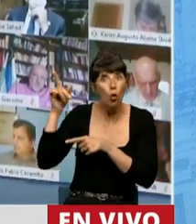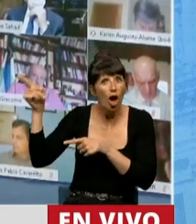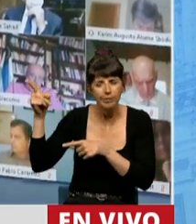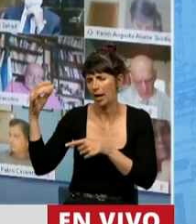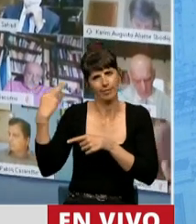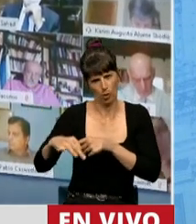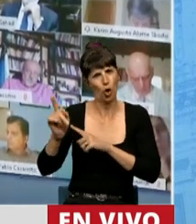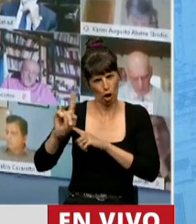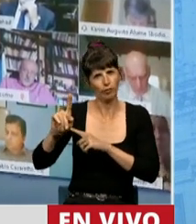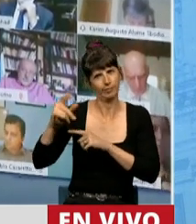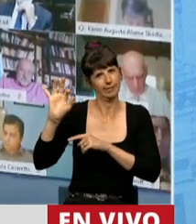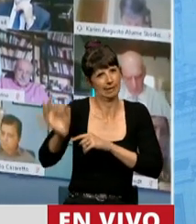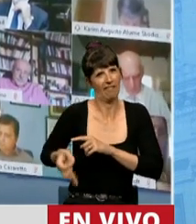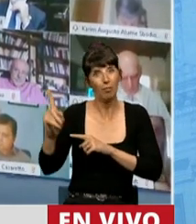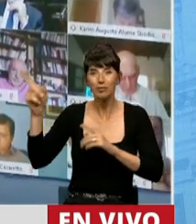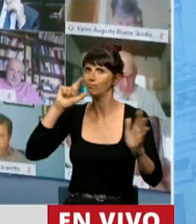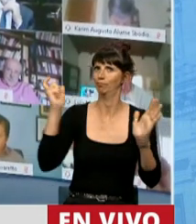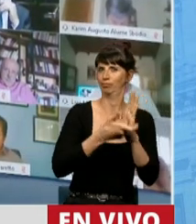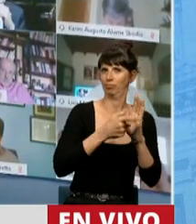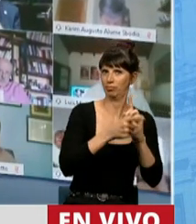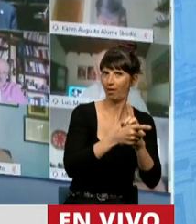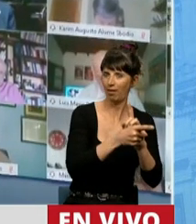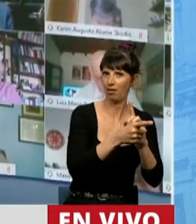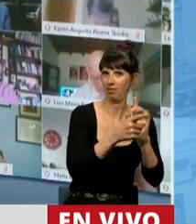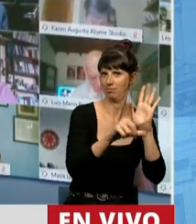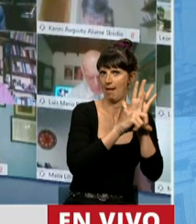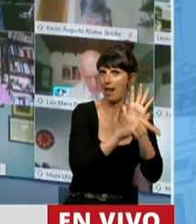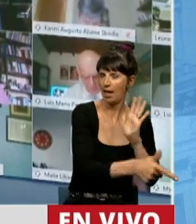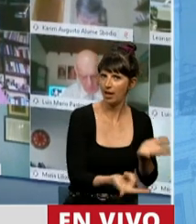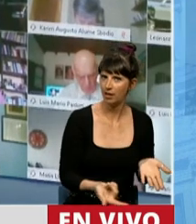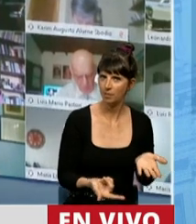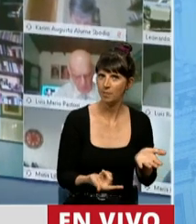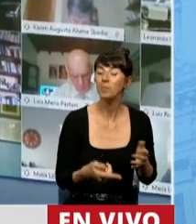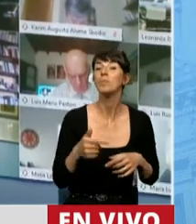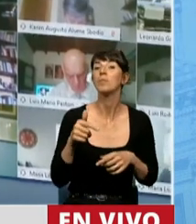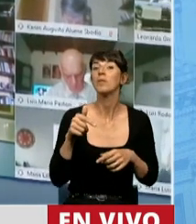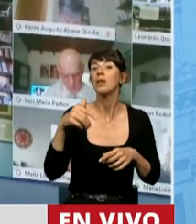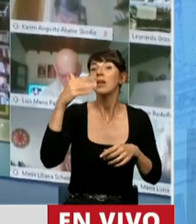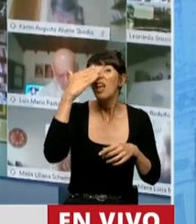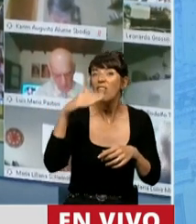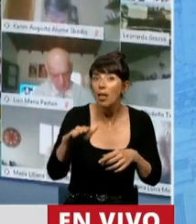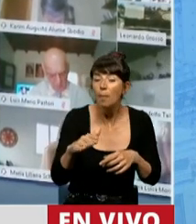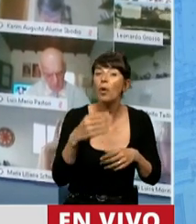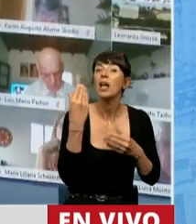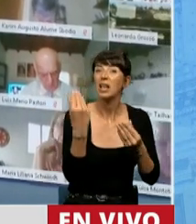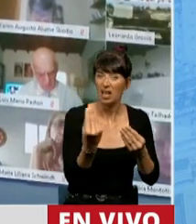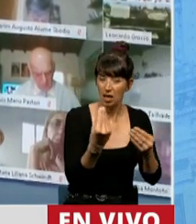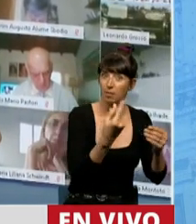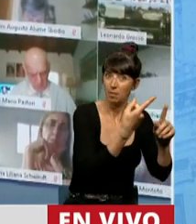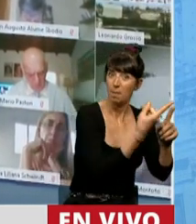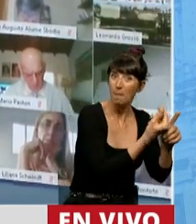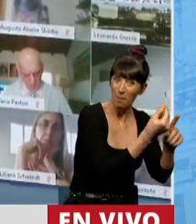tasas la todas las normas legales el reperfilamiento le dio un duro golpe también al fondo de